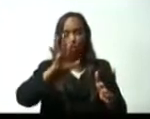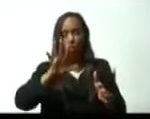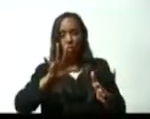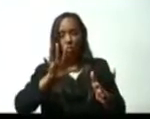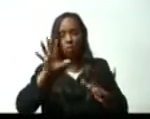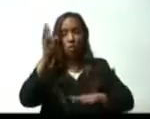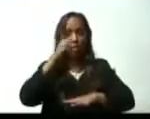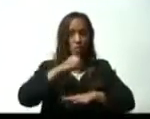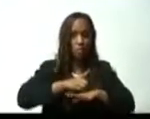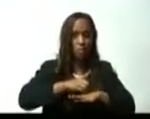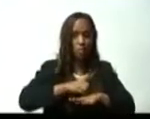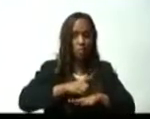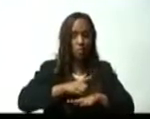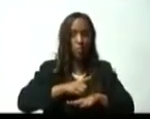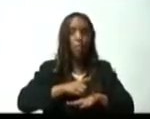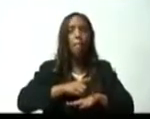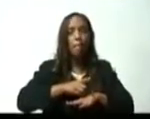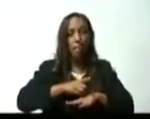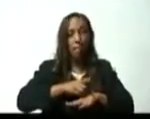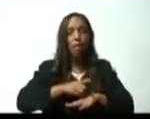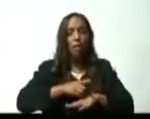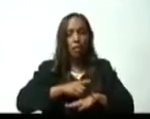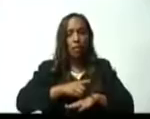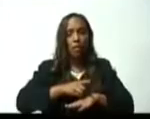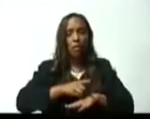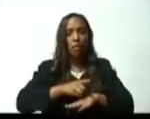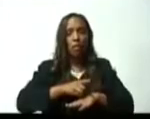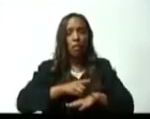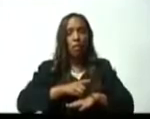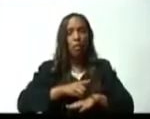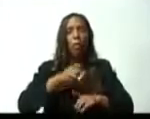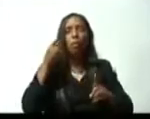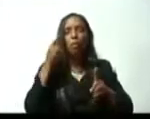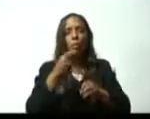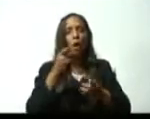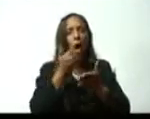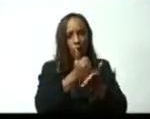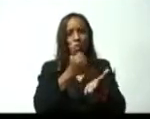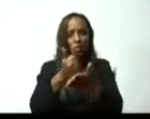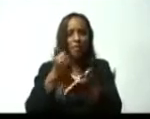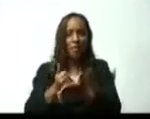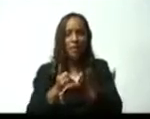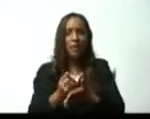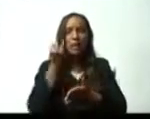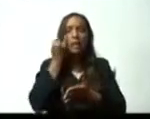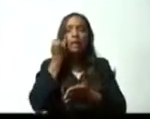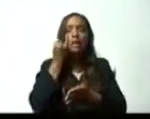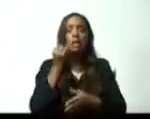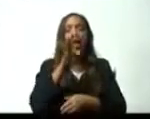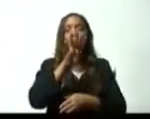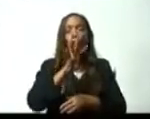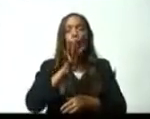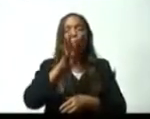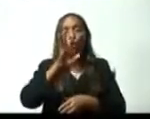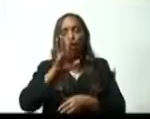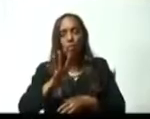normalidad, pues que se vuelva y se declare otro estado de emergencia. Porque sé que provincias como la provincia de Altagracia,